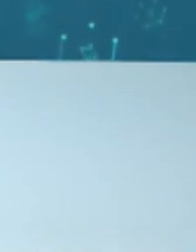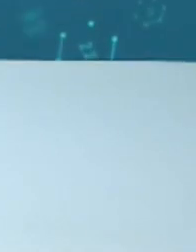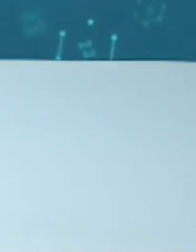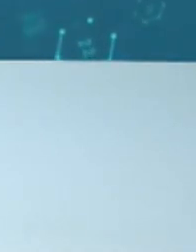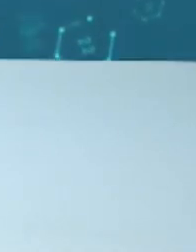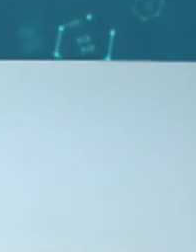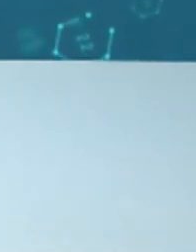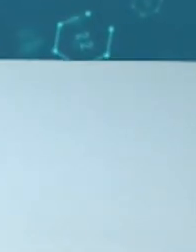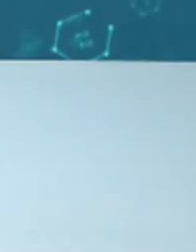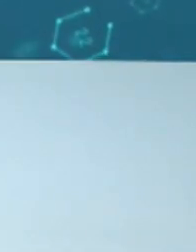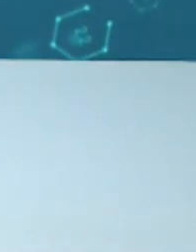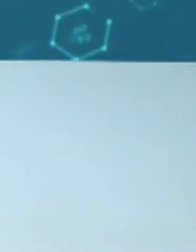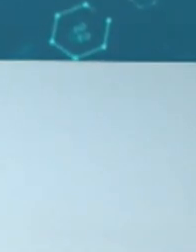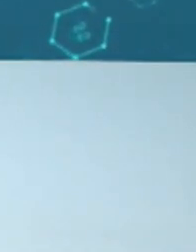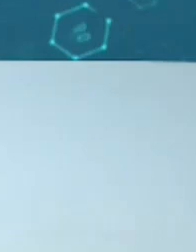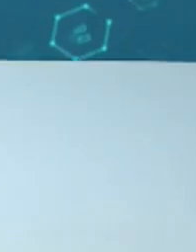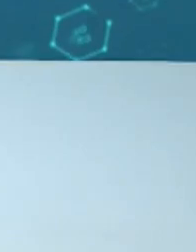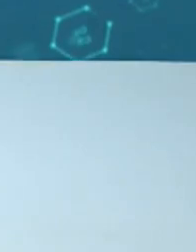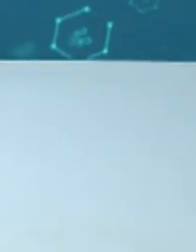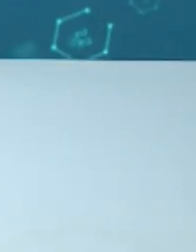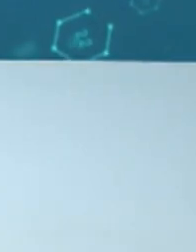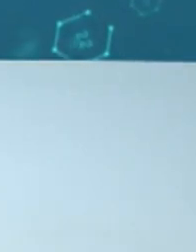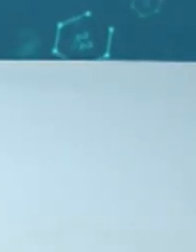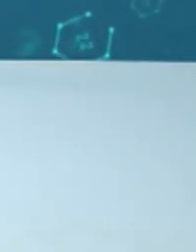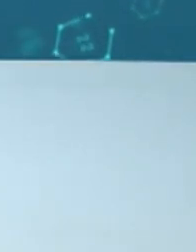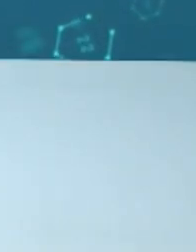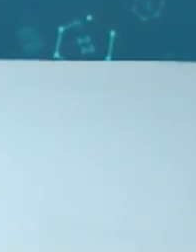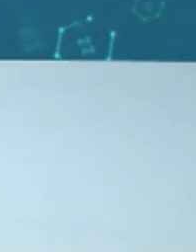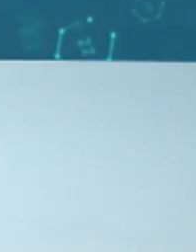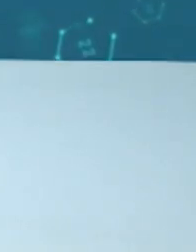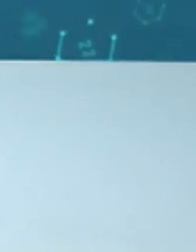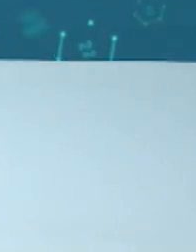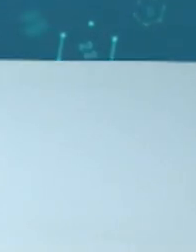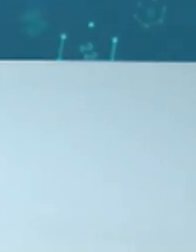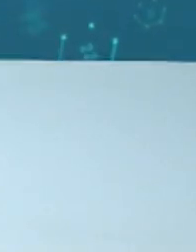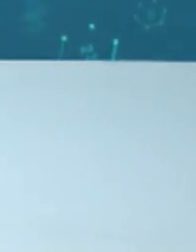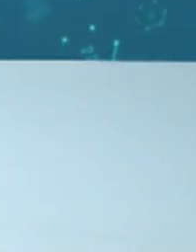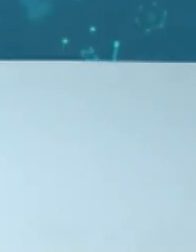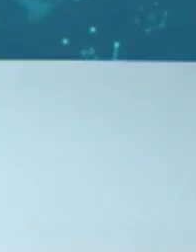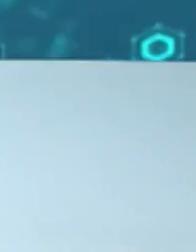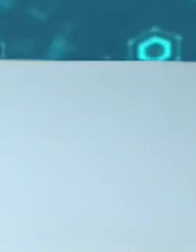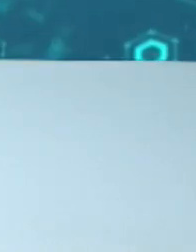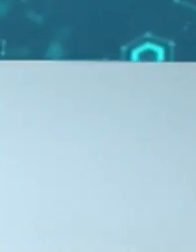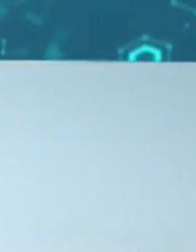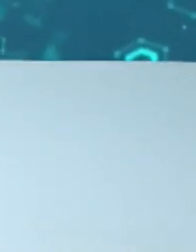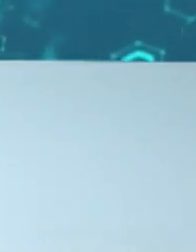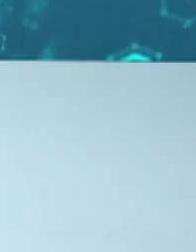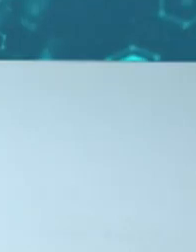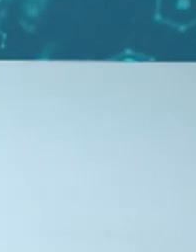y toda la actualidad en torno al sorgo. Después de lo que fue el Congreso de Maizar, y dentro de estos